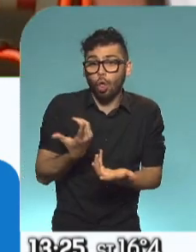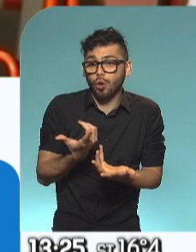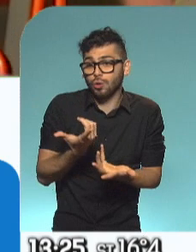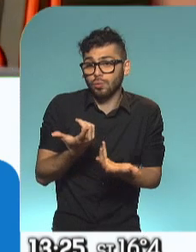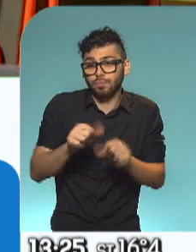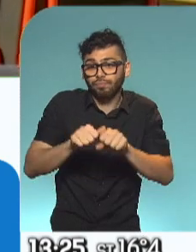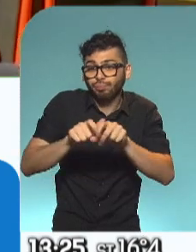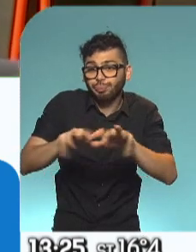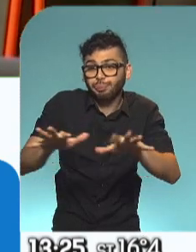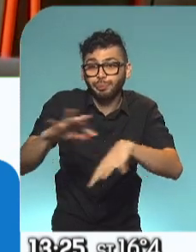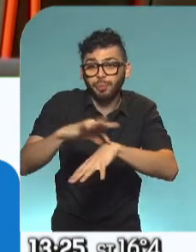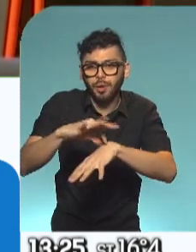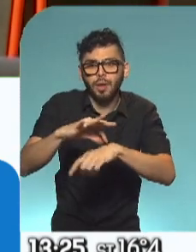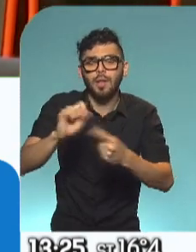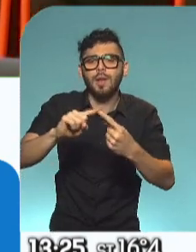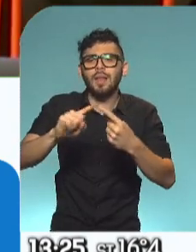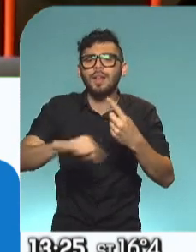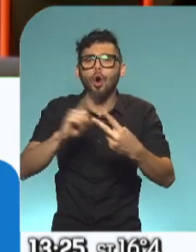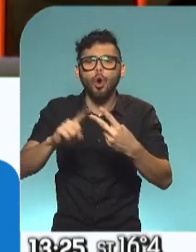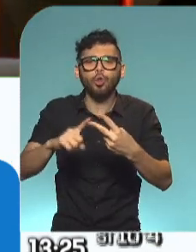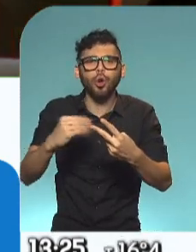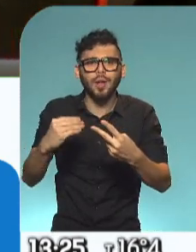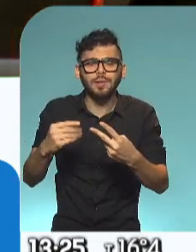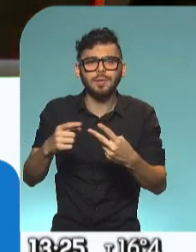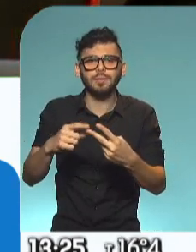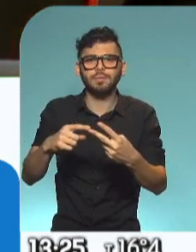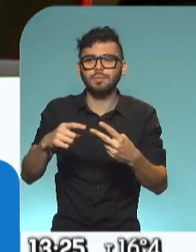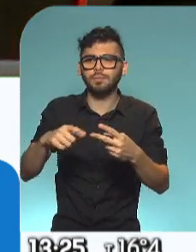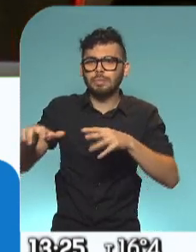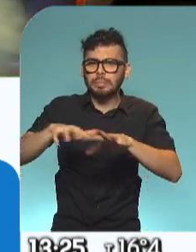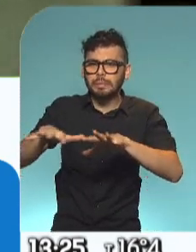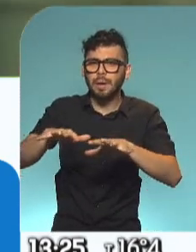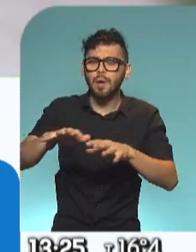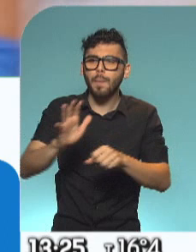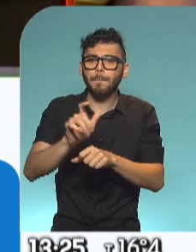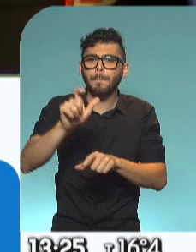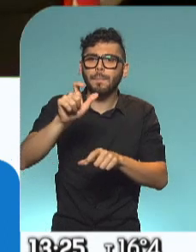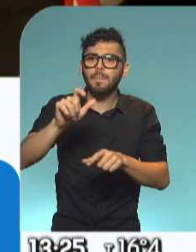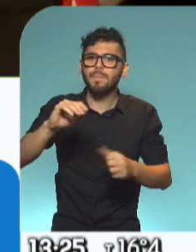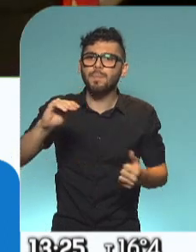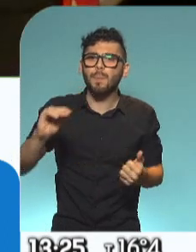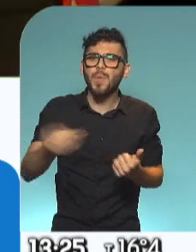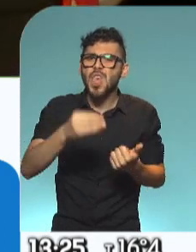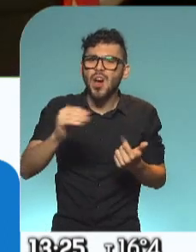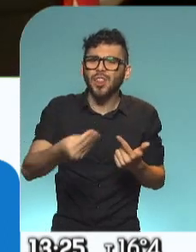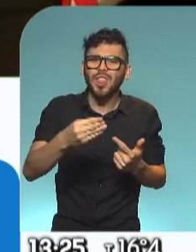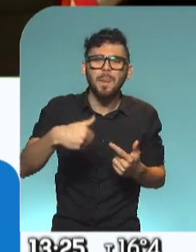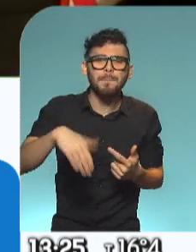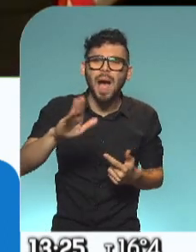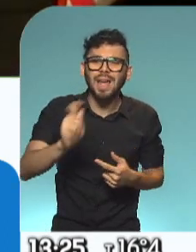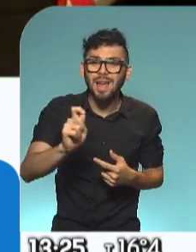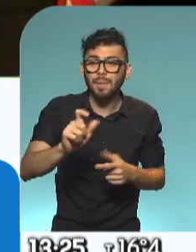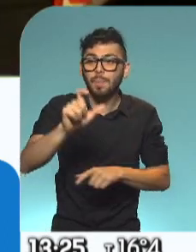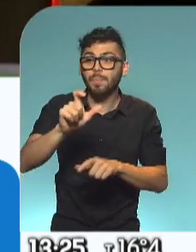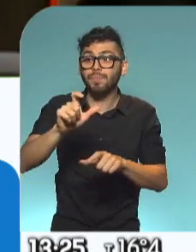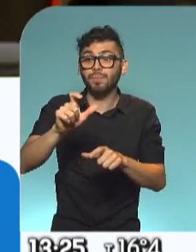es quiénes fueron los que realmente perdieron más que otros, y esos son la gente más modesta, etcétera,